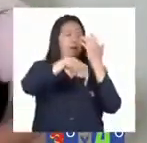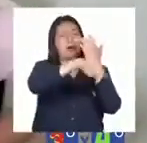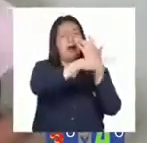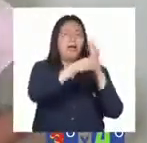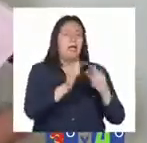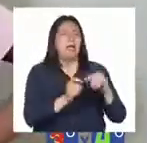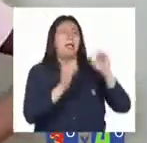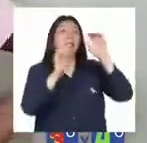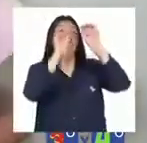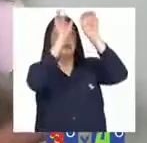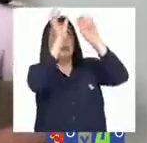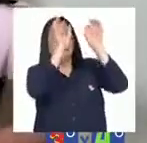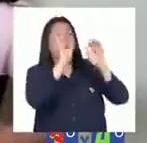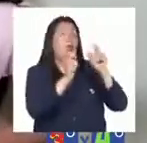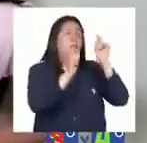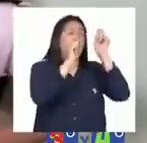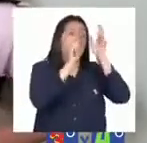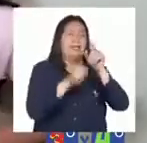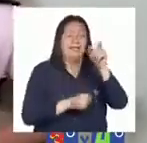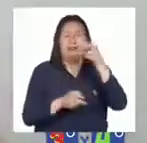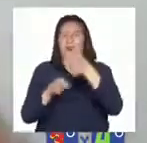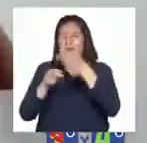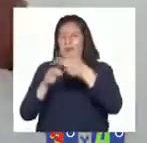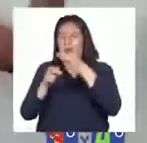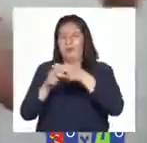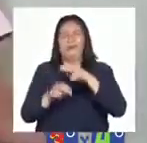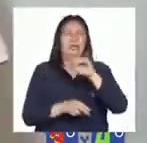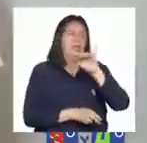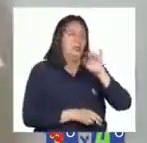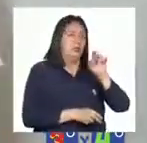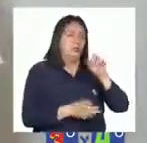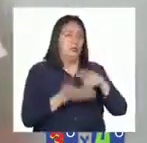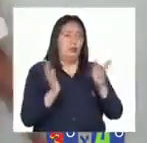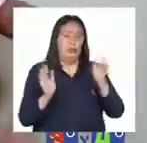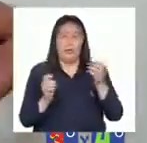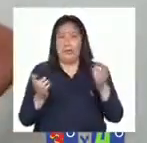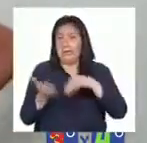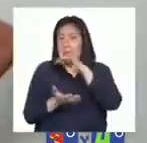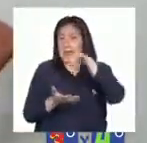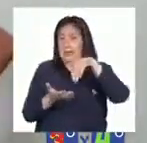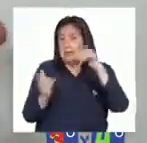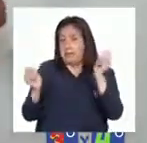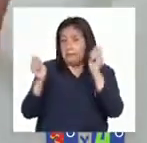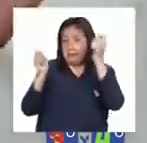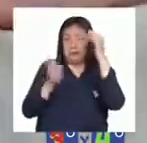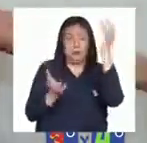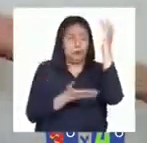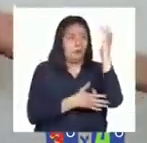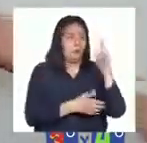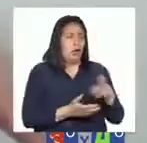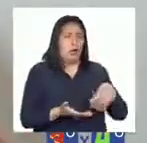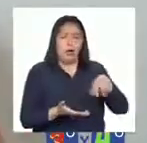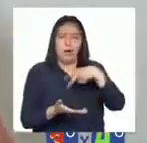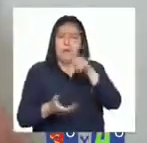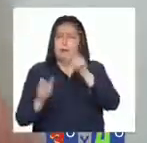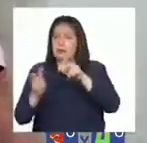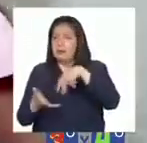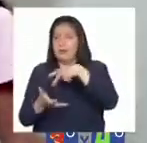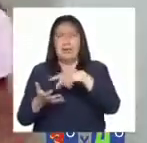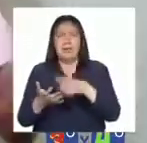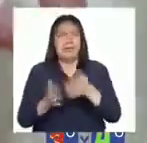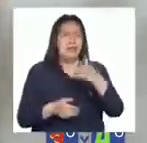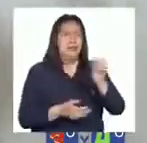con regalos. A eso se llama Yunza. En medio de la celebración de la Yunza aparecen bailarines que van